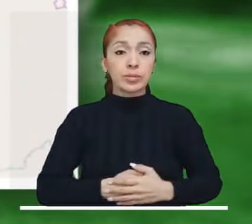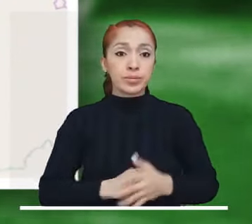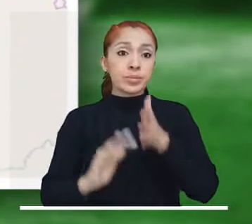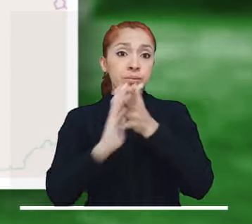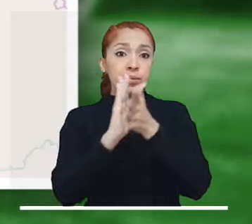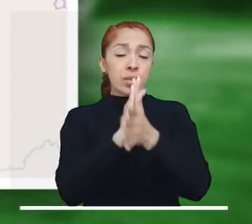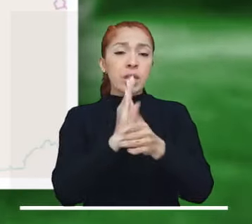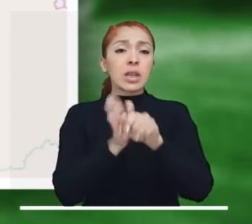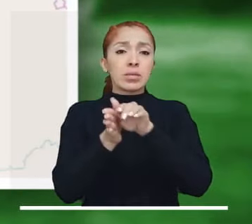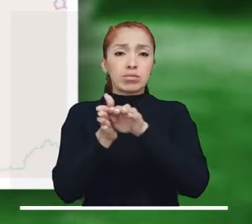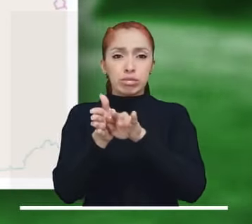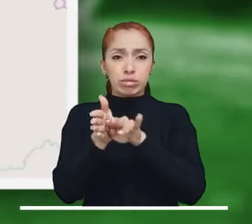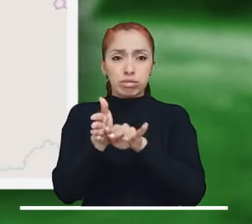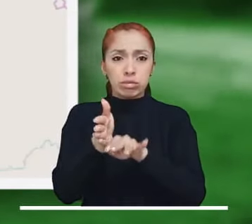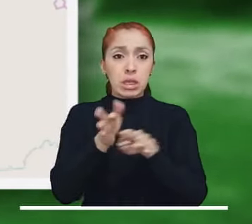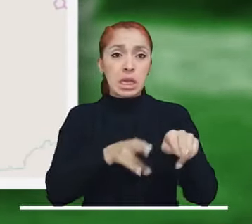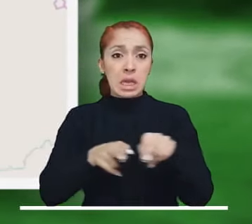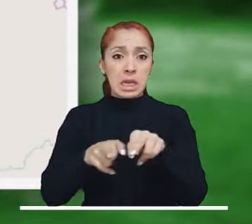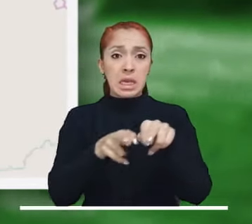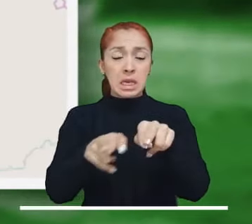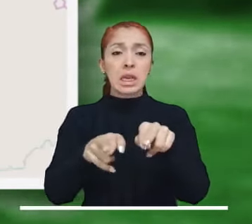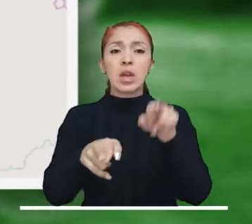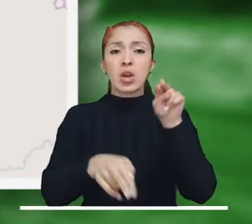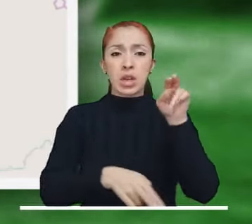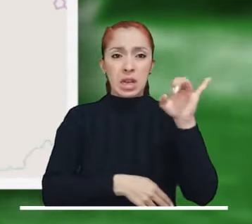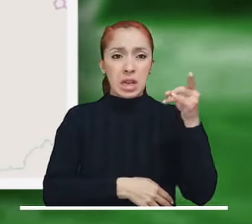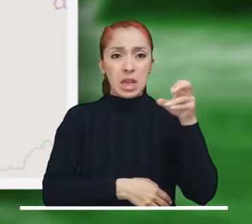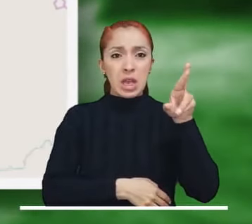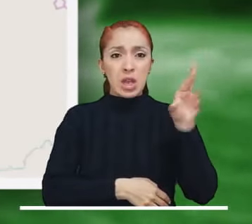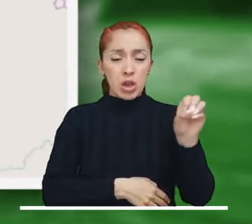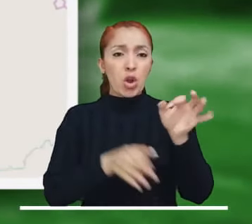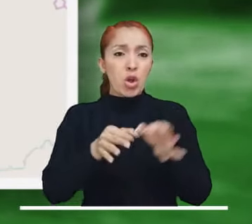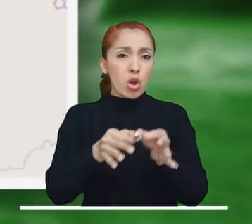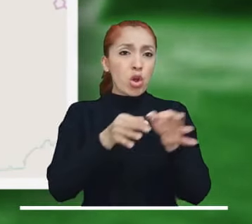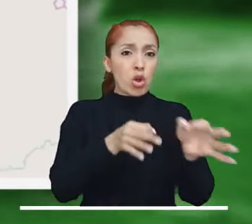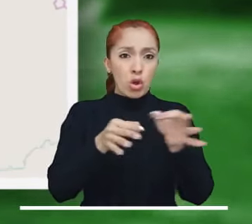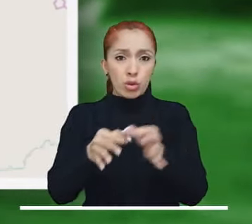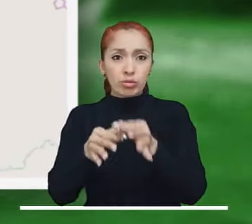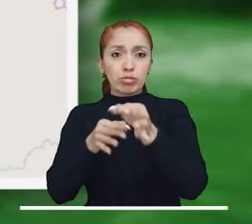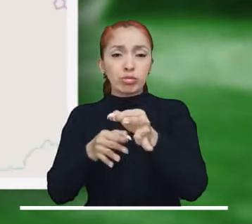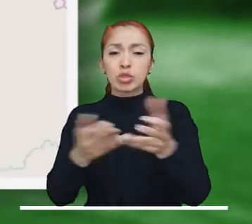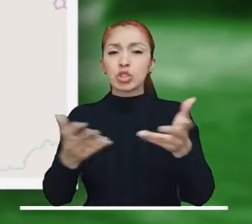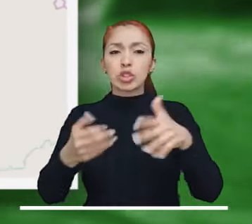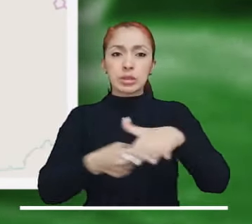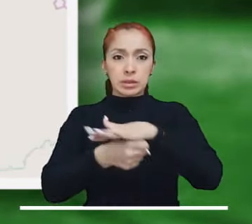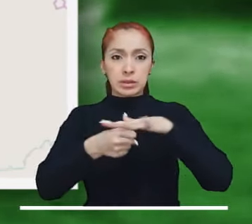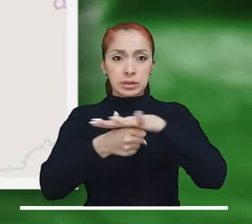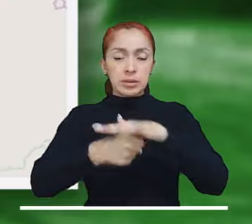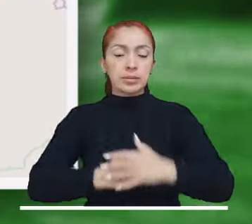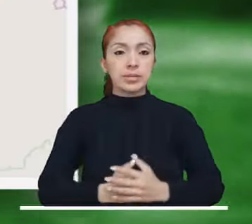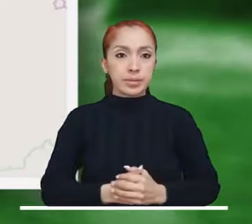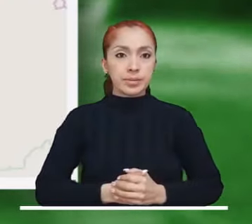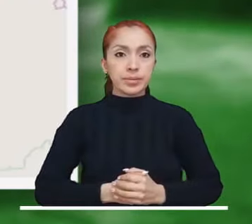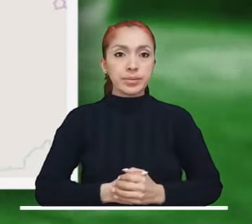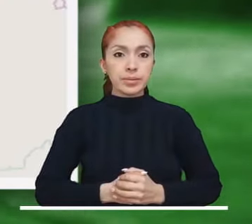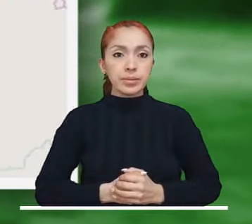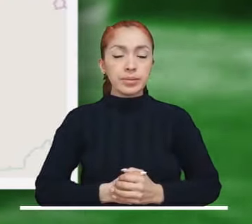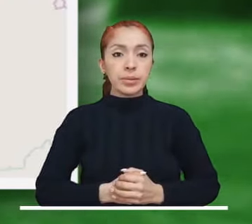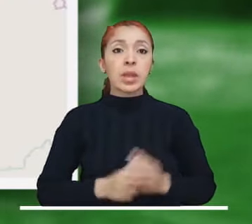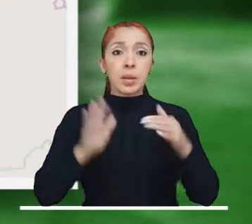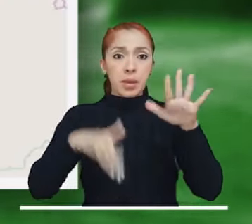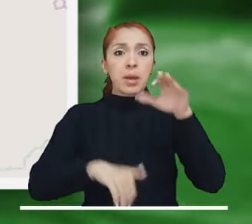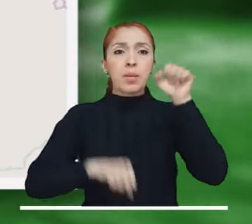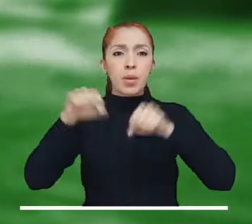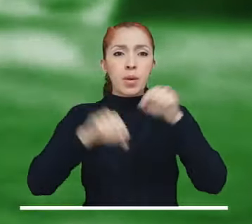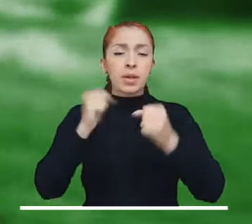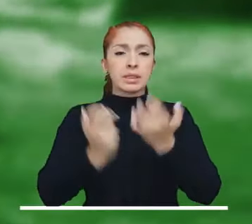San Miguel del Tigre, municipio de Yondó, Antioquia. También se reportan niveles bajos del río Negro en los municipios de